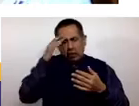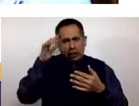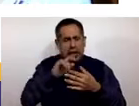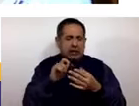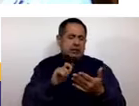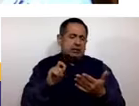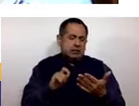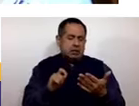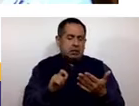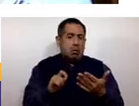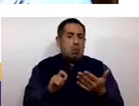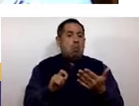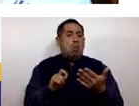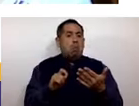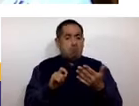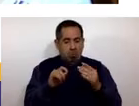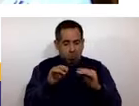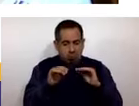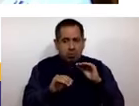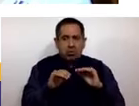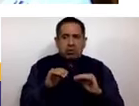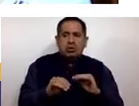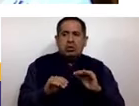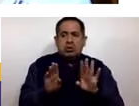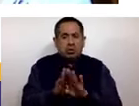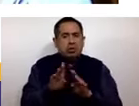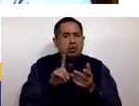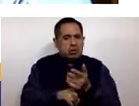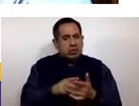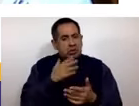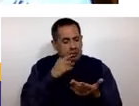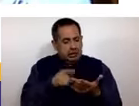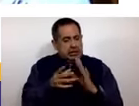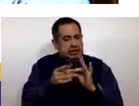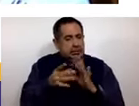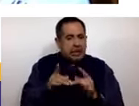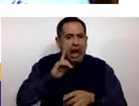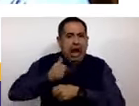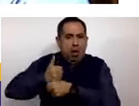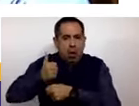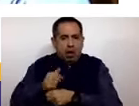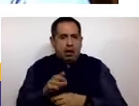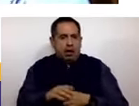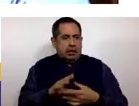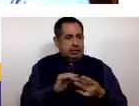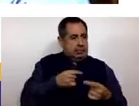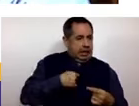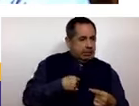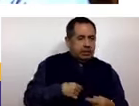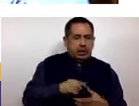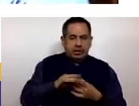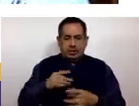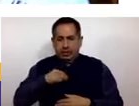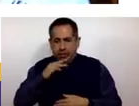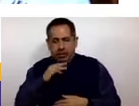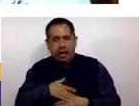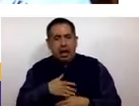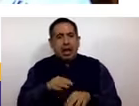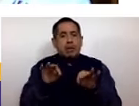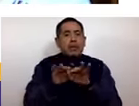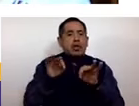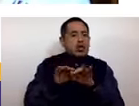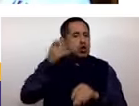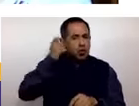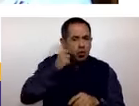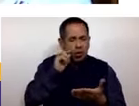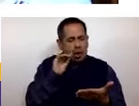tiempo nos vas contando de la abuela, de la autora, de la madre, del tío jubilado, o sea, nos vas